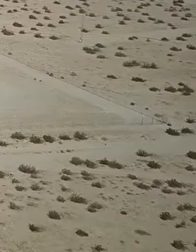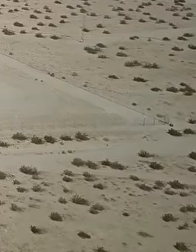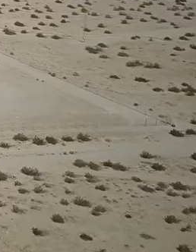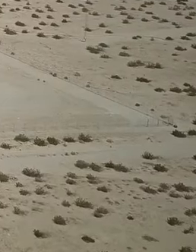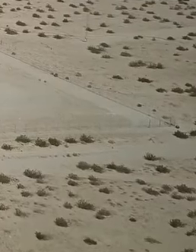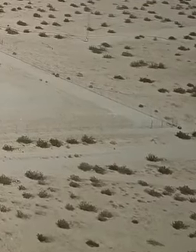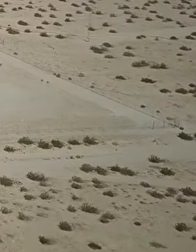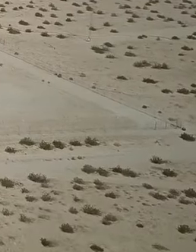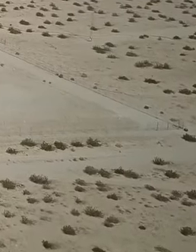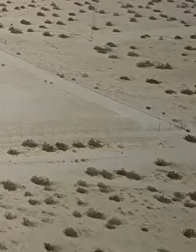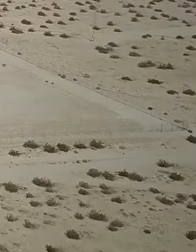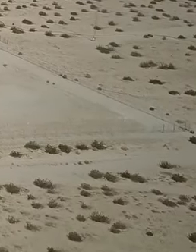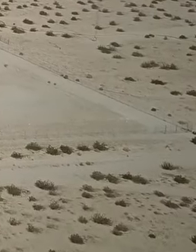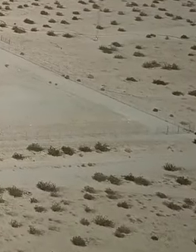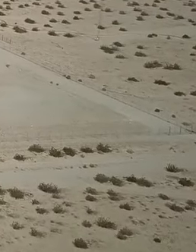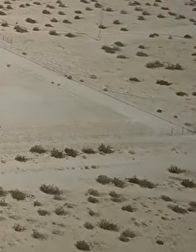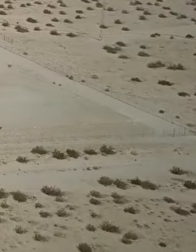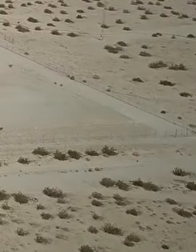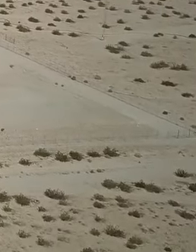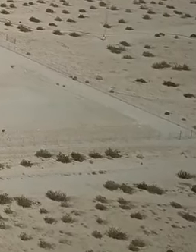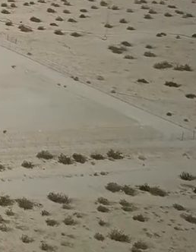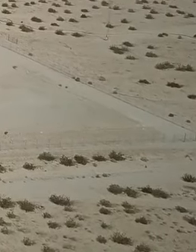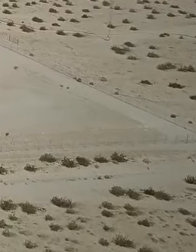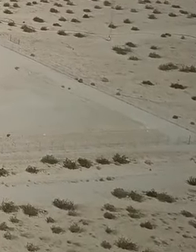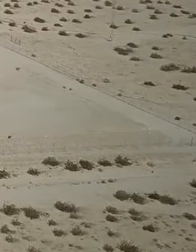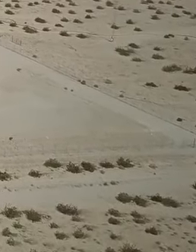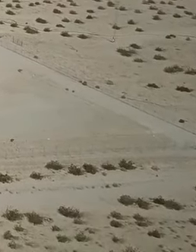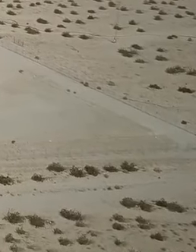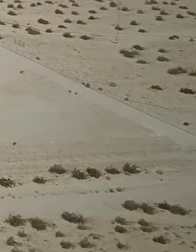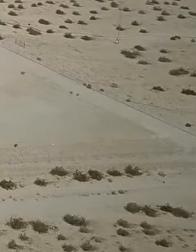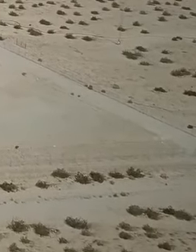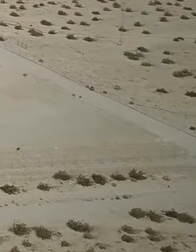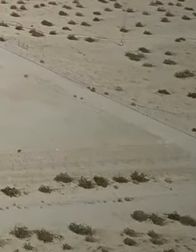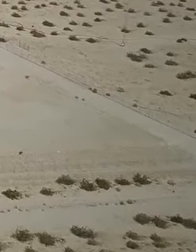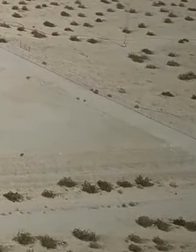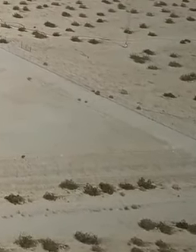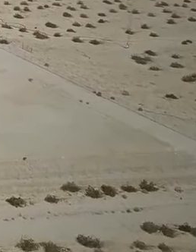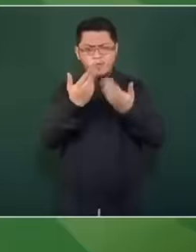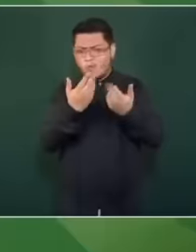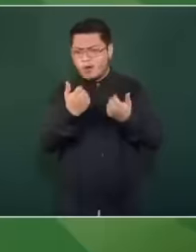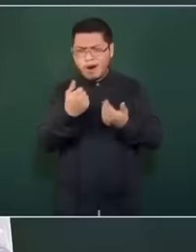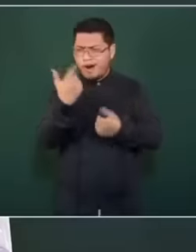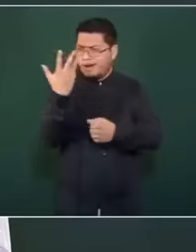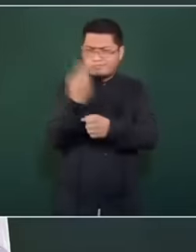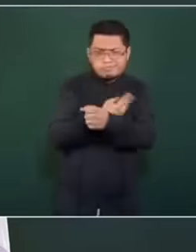es el que apoya cuando no producen?